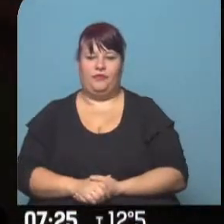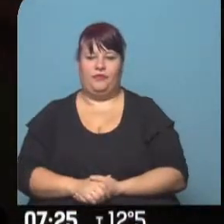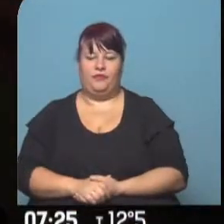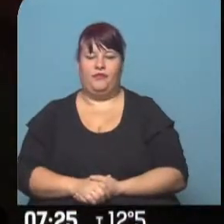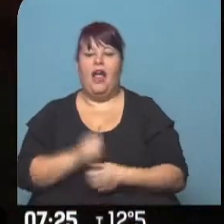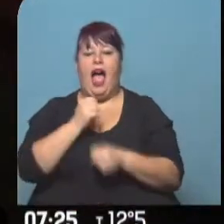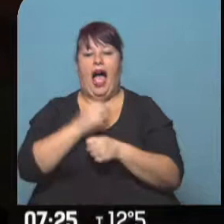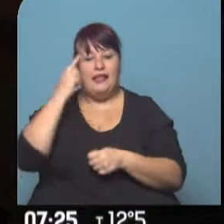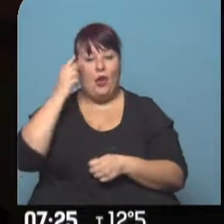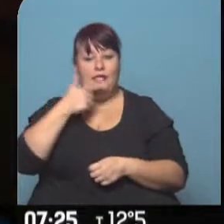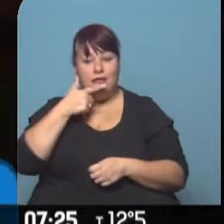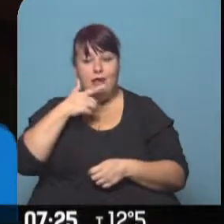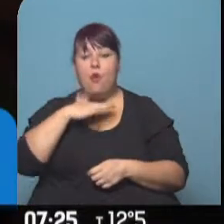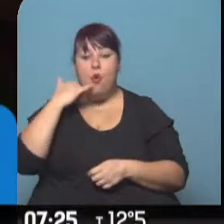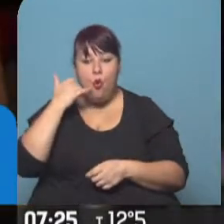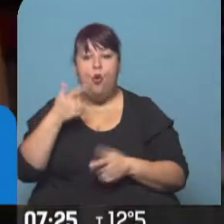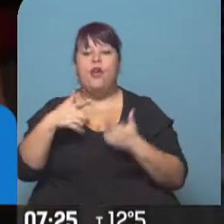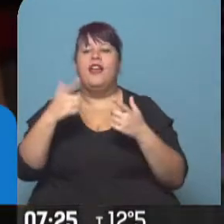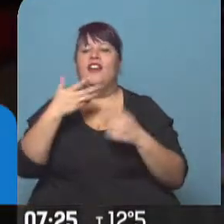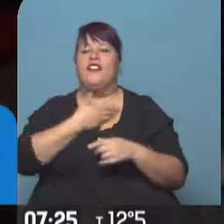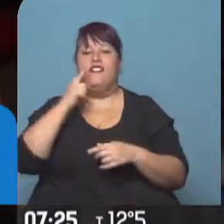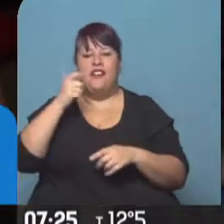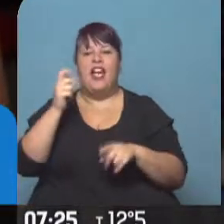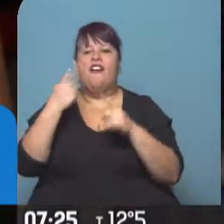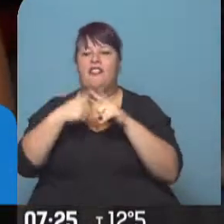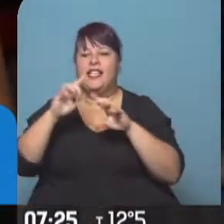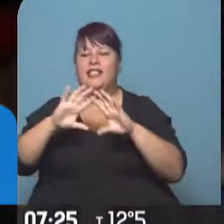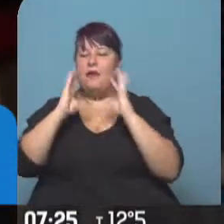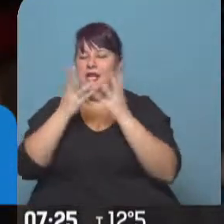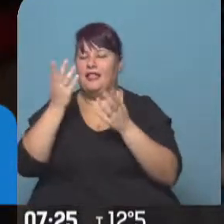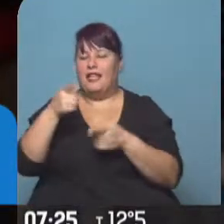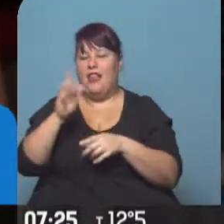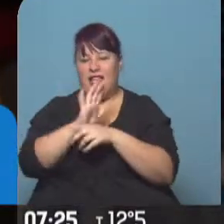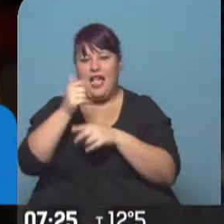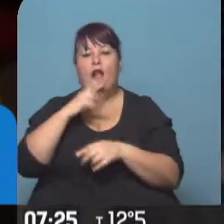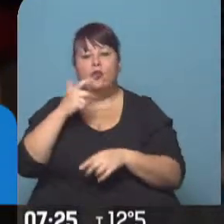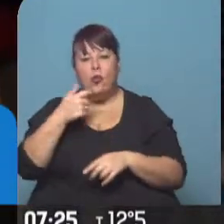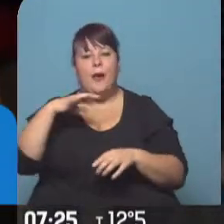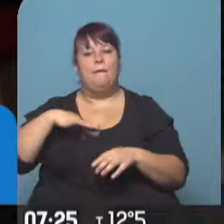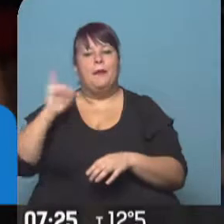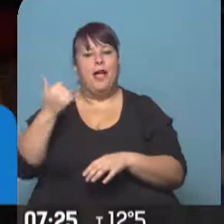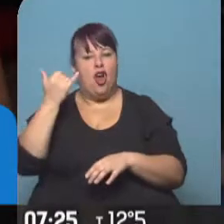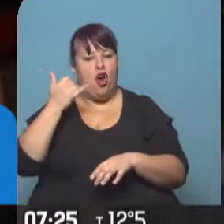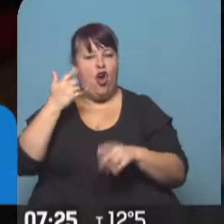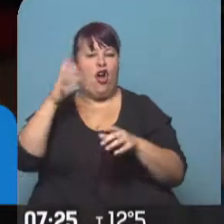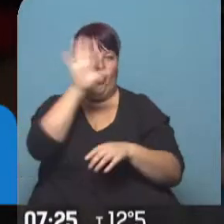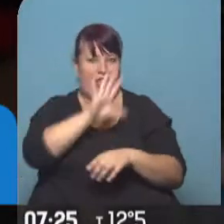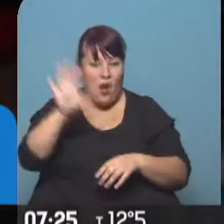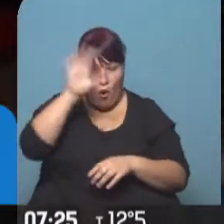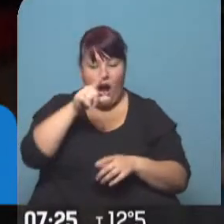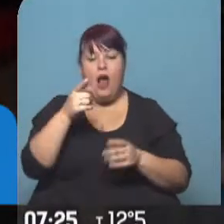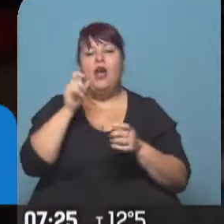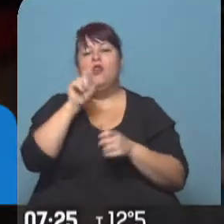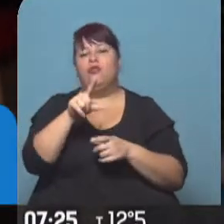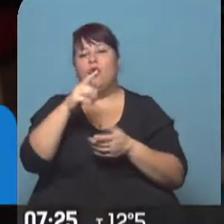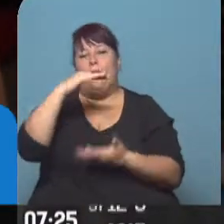Hasta el 9 de septiembre, Jujuy late al ritmo del FICA, el Festival Internacional de Cine de las Alturas, que premia lo mejor de la producción regional con